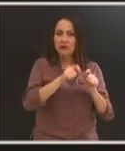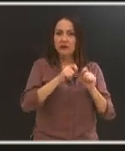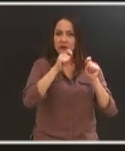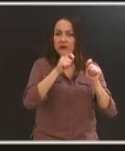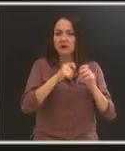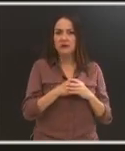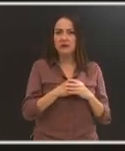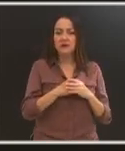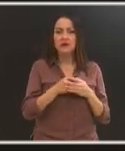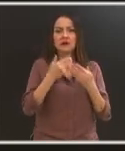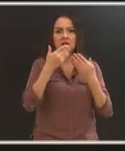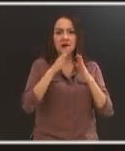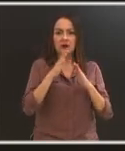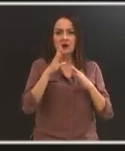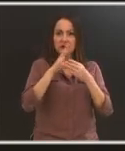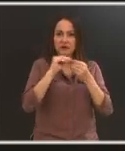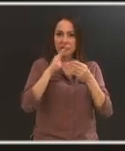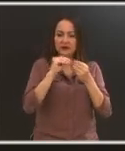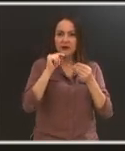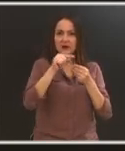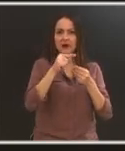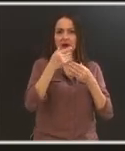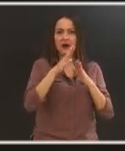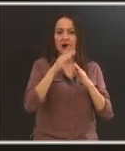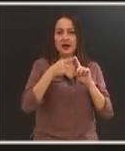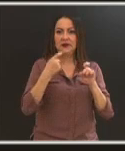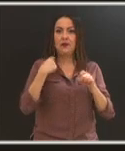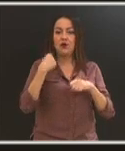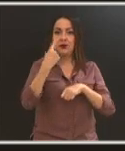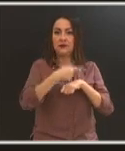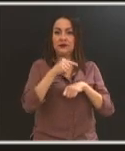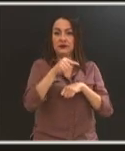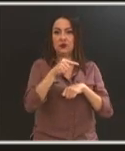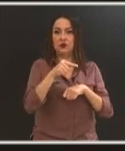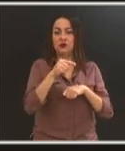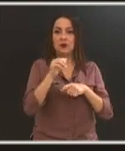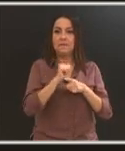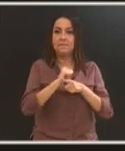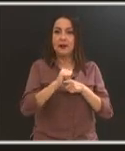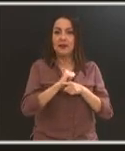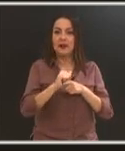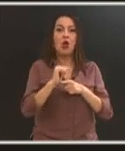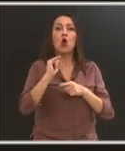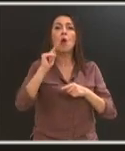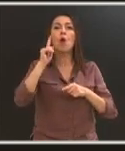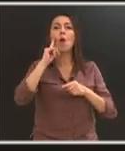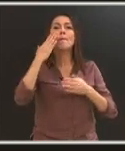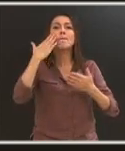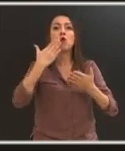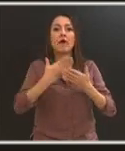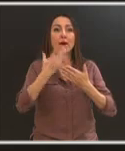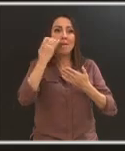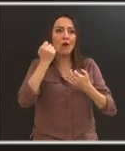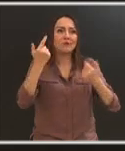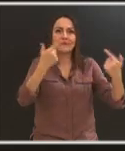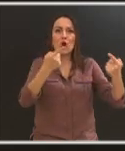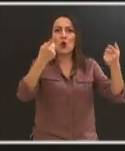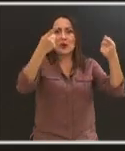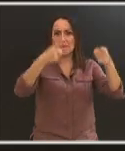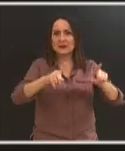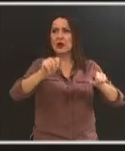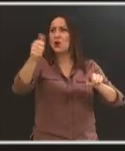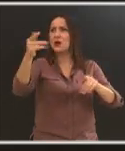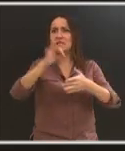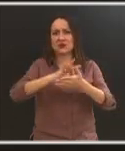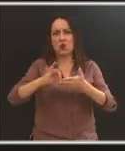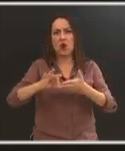educativo, donde nos comentó que precisamente hace pocos días ellos practicaron simulacros por los ataques que han ocurrido en otras